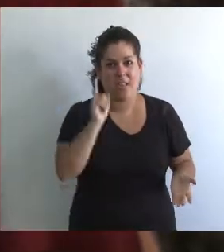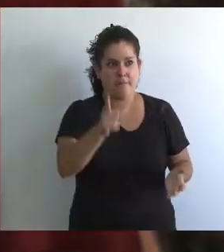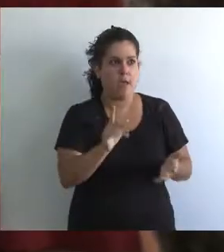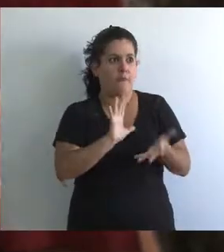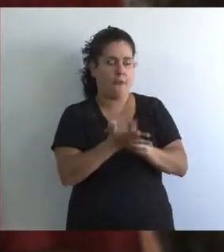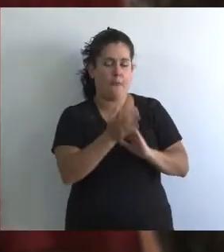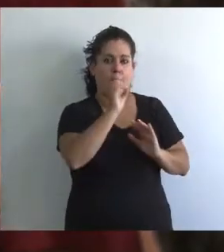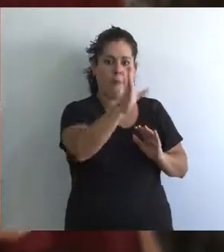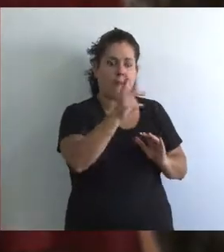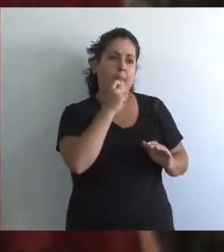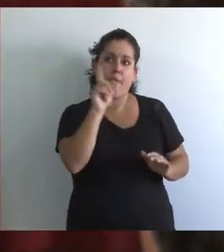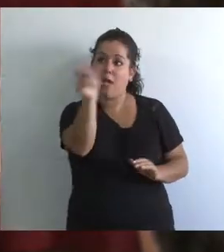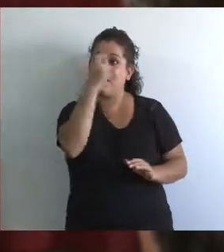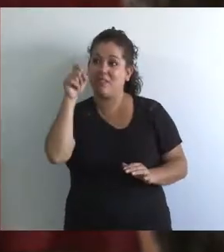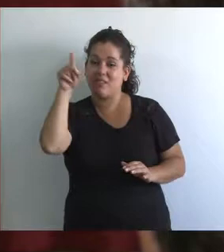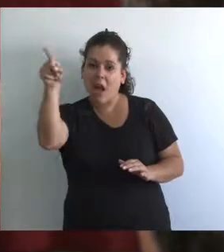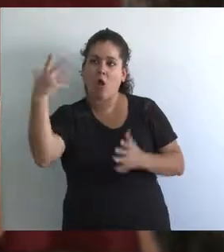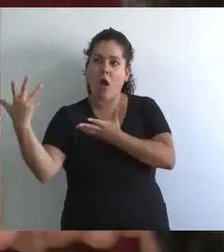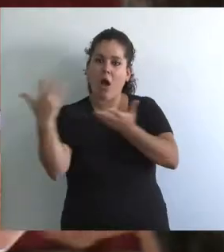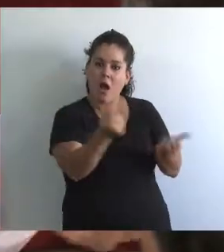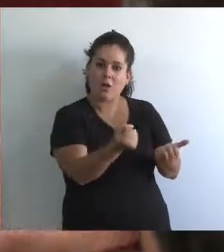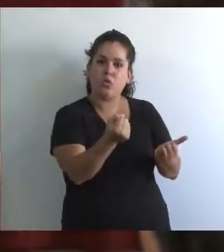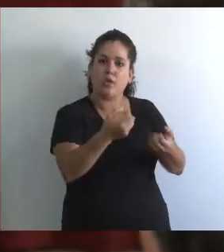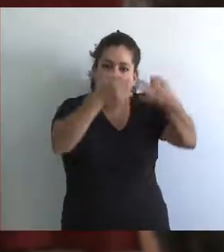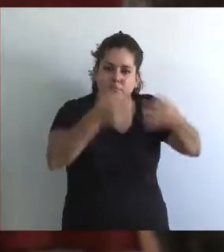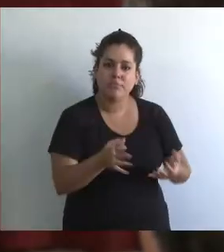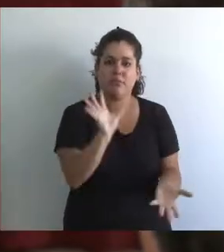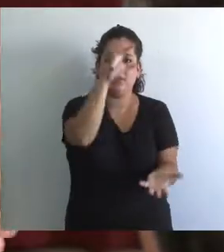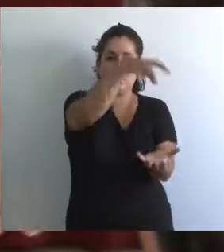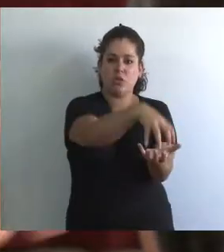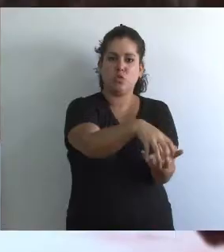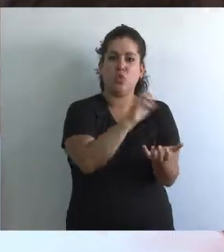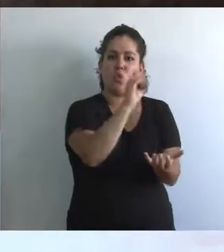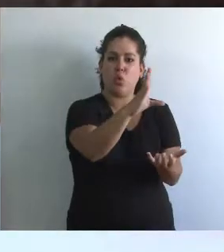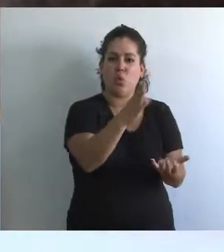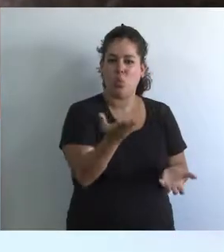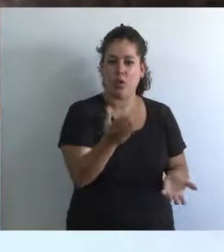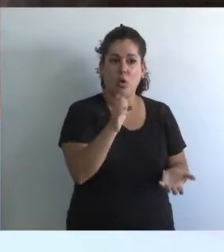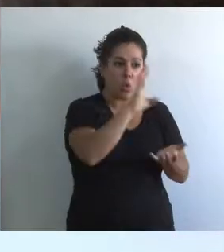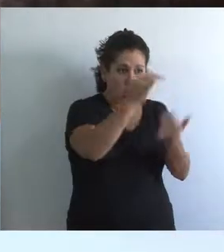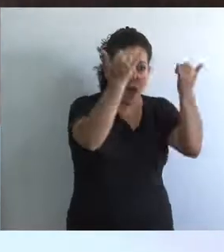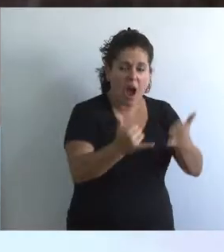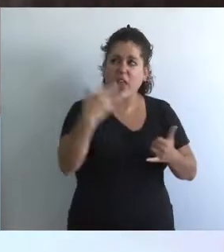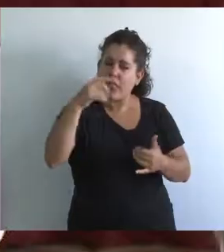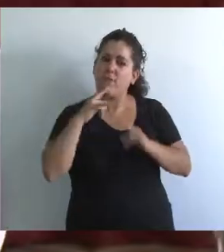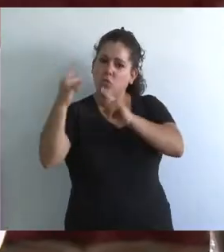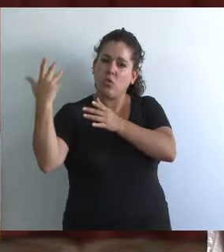con una infraestructura básica donde el Estado también ayude a consolidar la institucionalidad de clubes que ya existen.